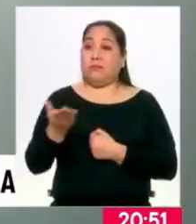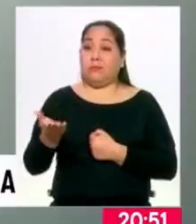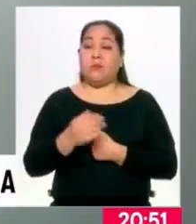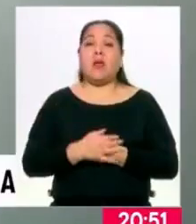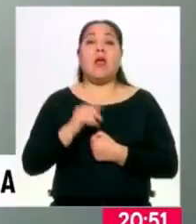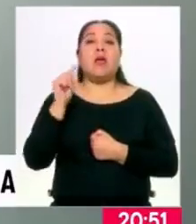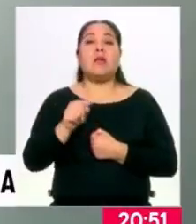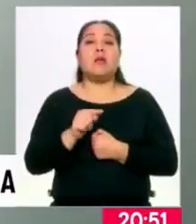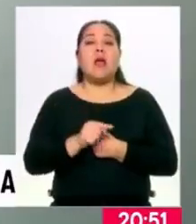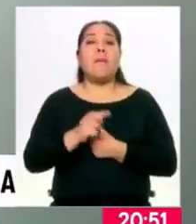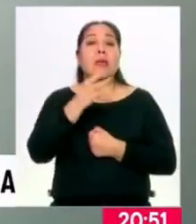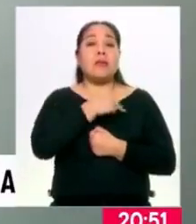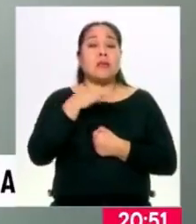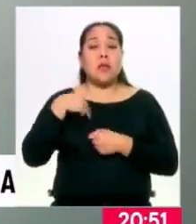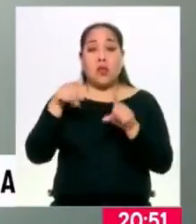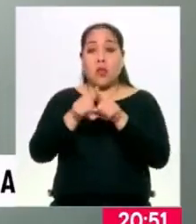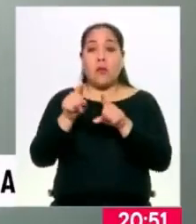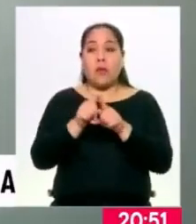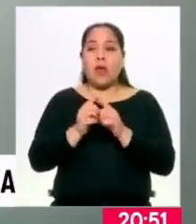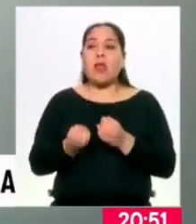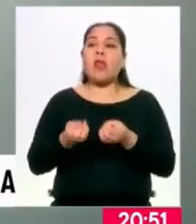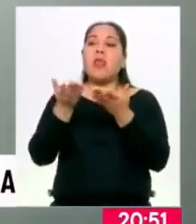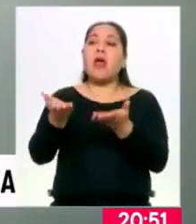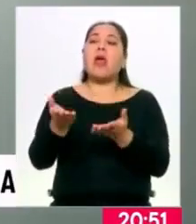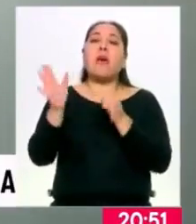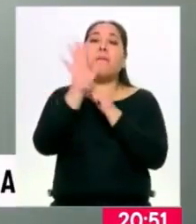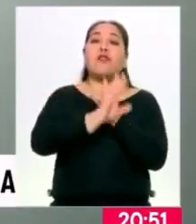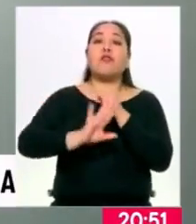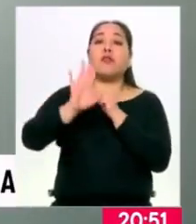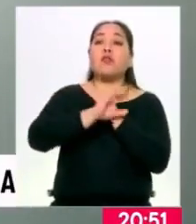establecer una medida de protección a estas personas para que